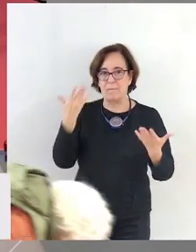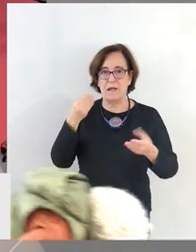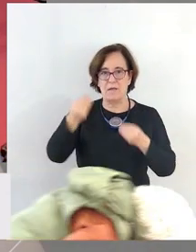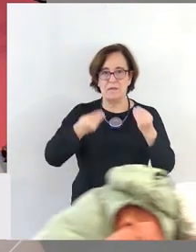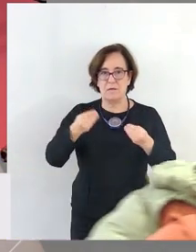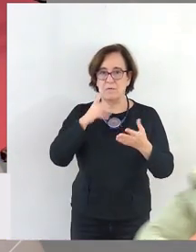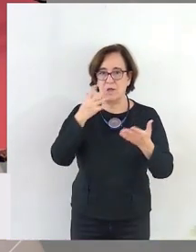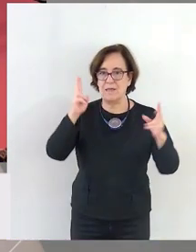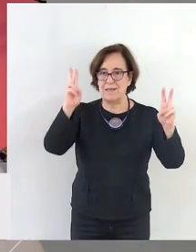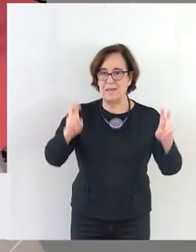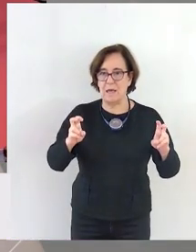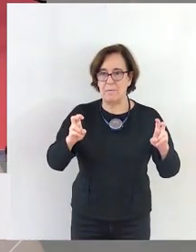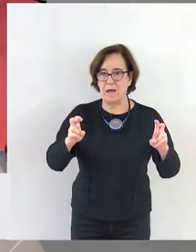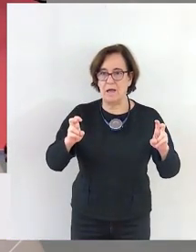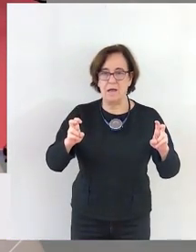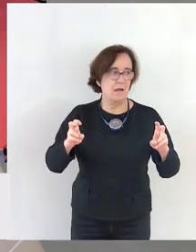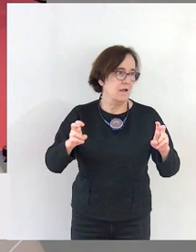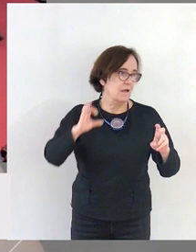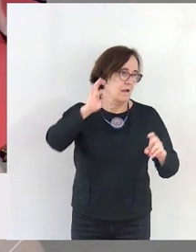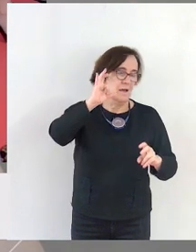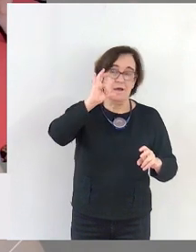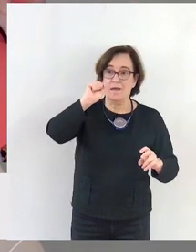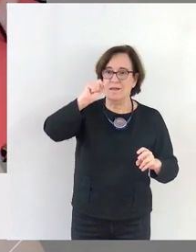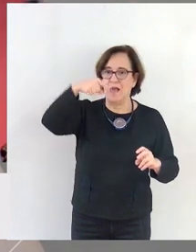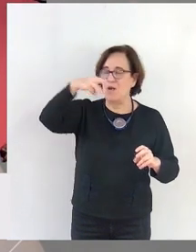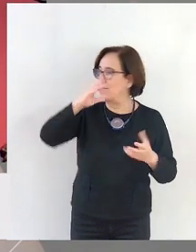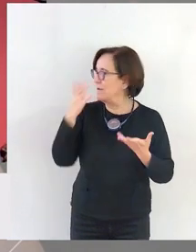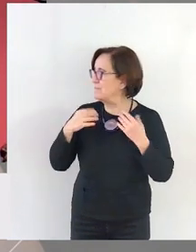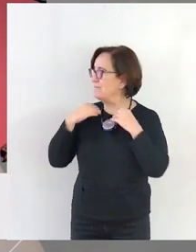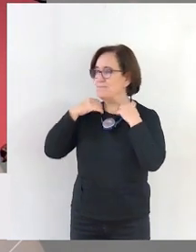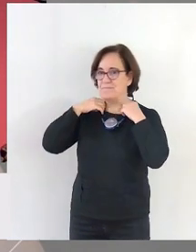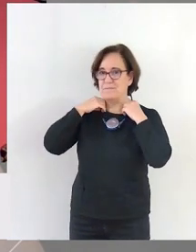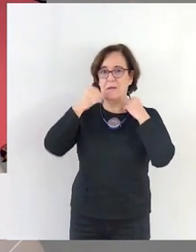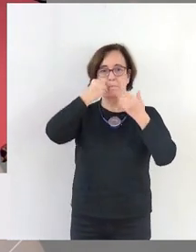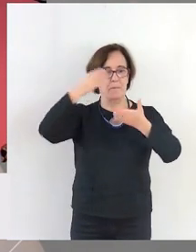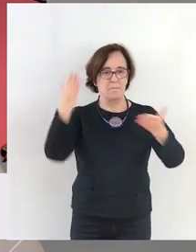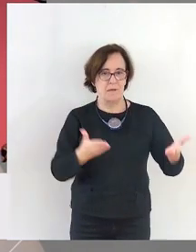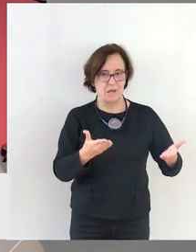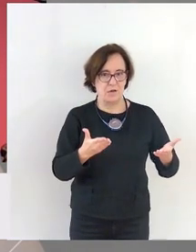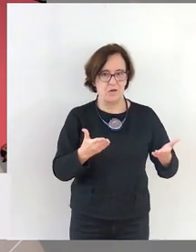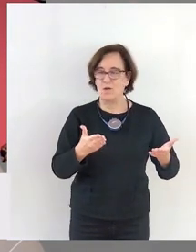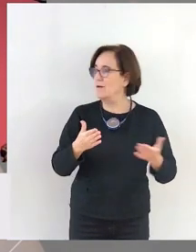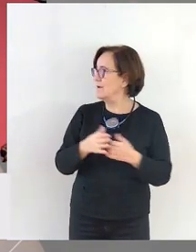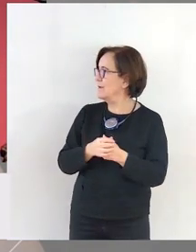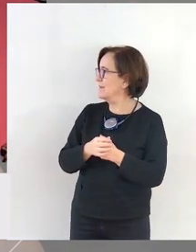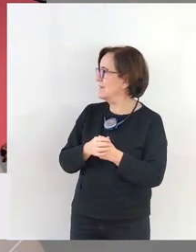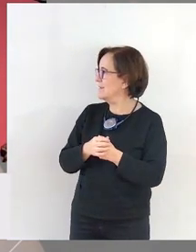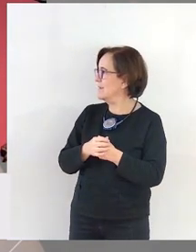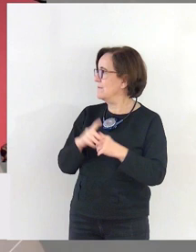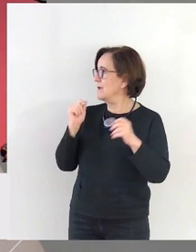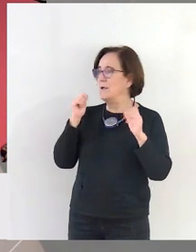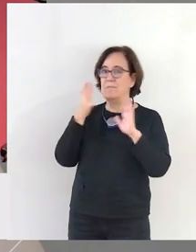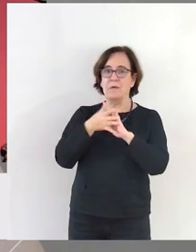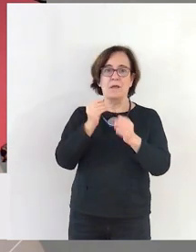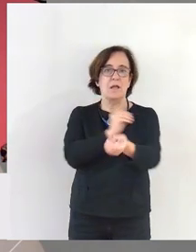a la realidad este temazo te dejo Salomé muy bienvenidos bienvenidos Ronald José Antonio vamos a hablar de